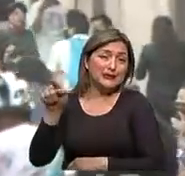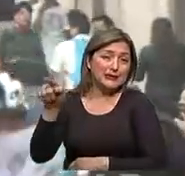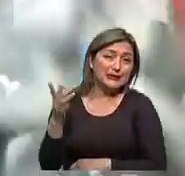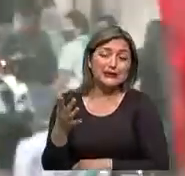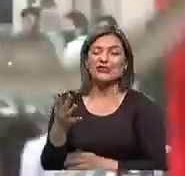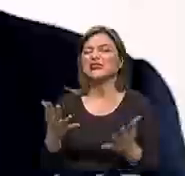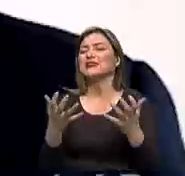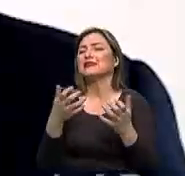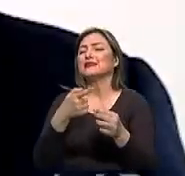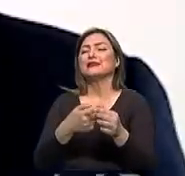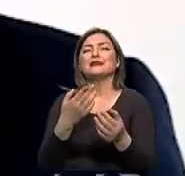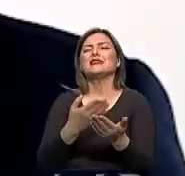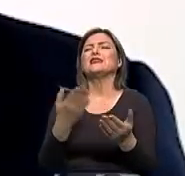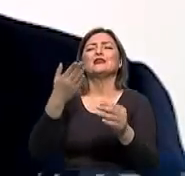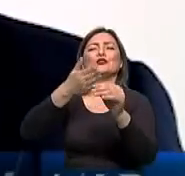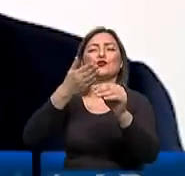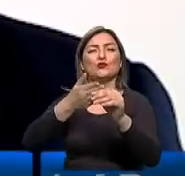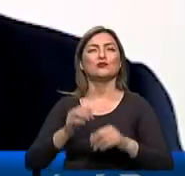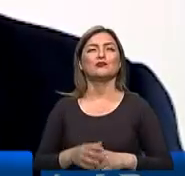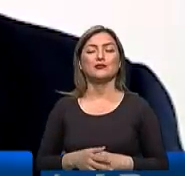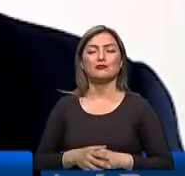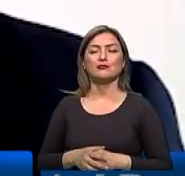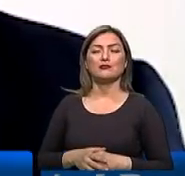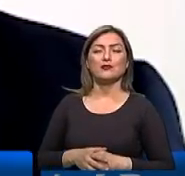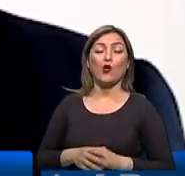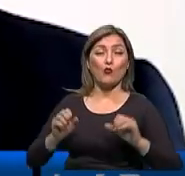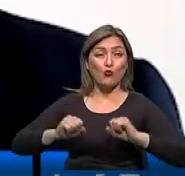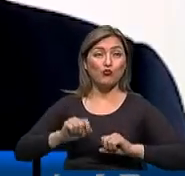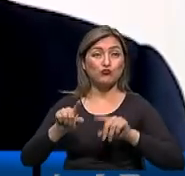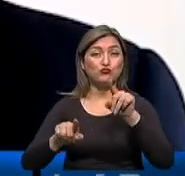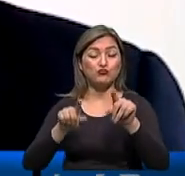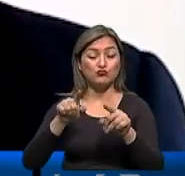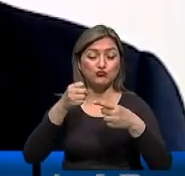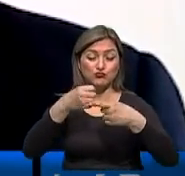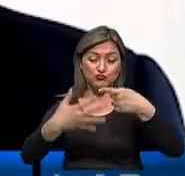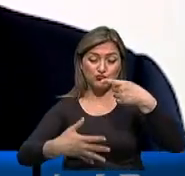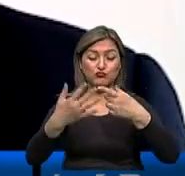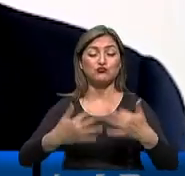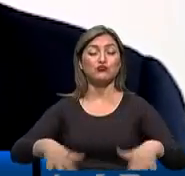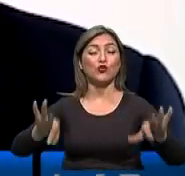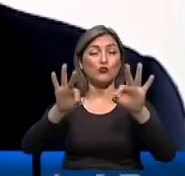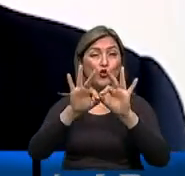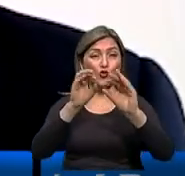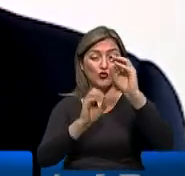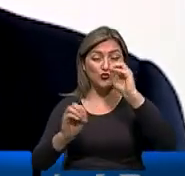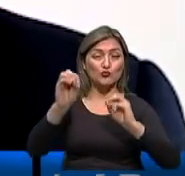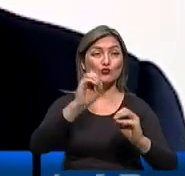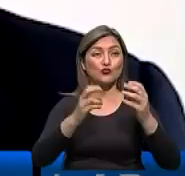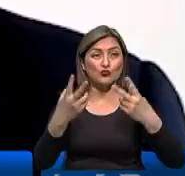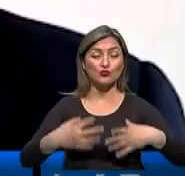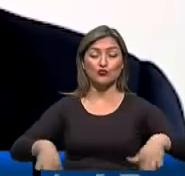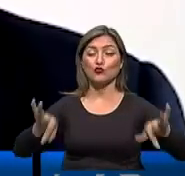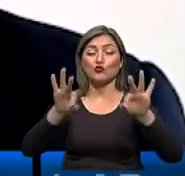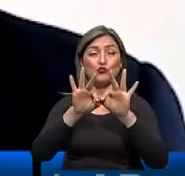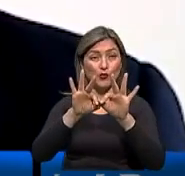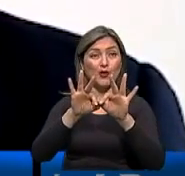reales intenciones. Simplemente cierran la posibilidad para que algunos aspectos importantes, observaciones válidas que provienen